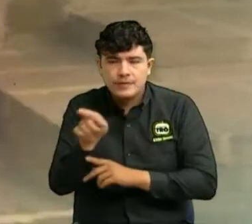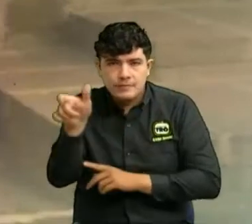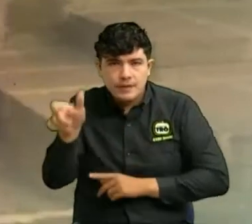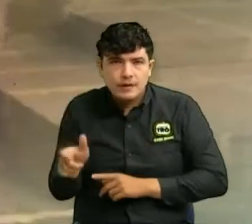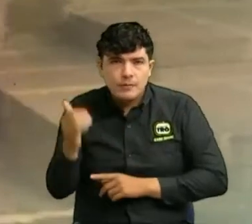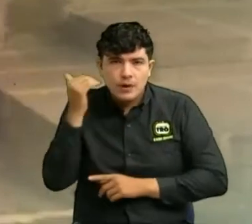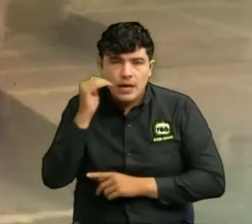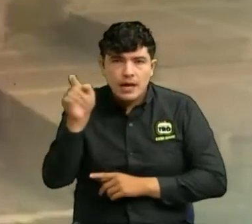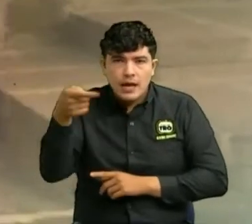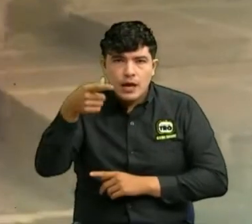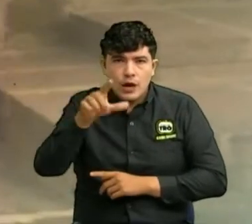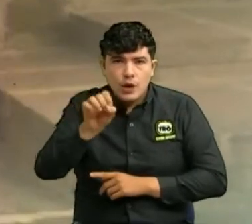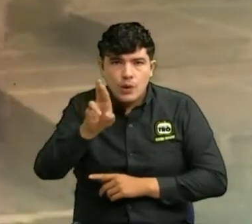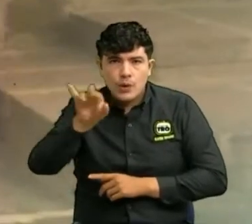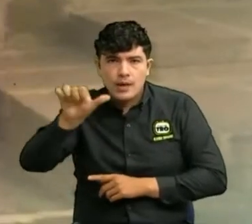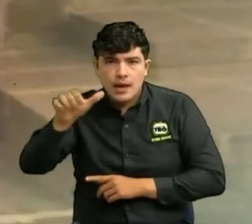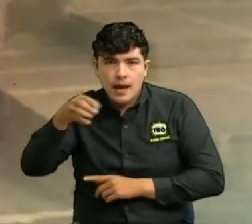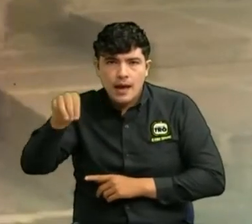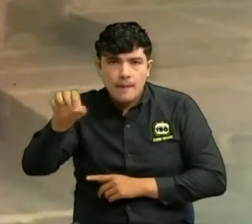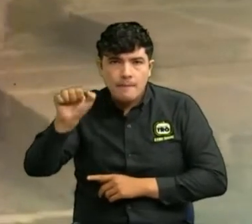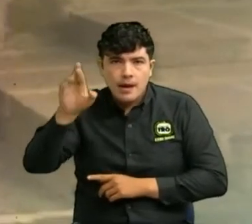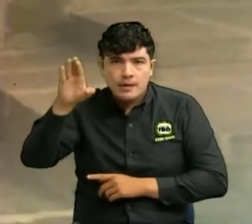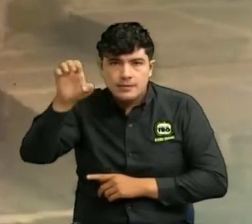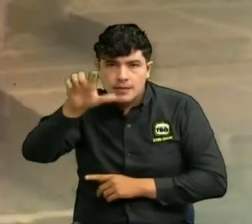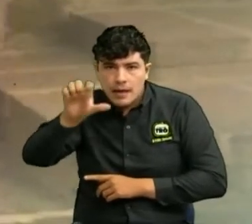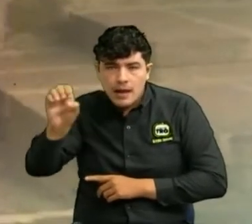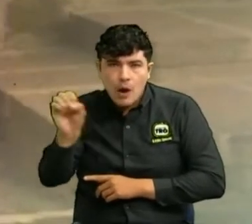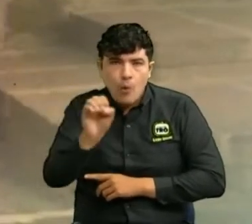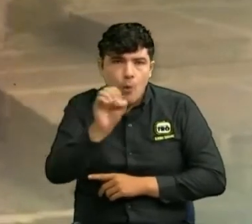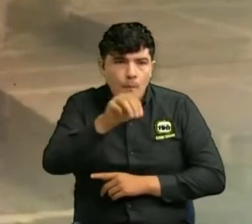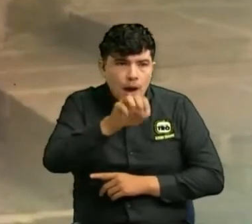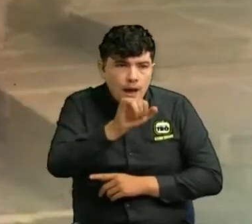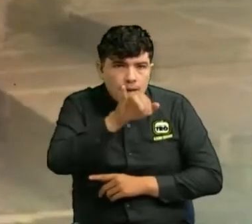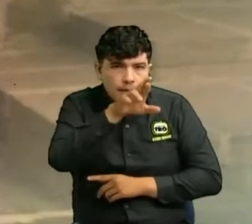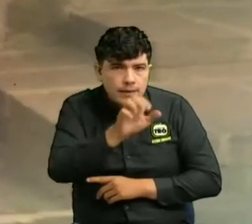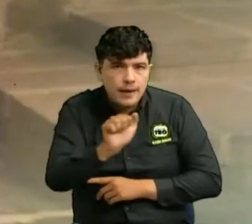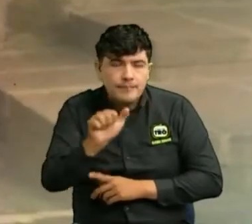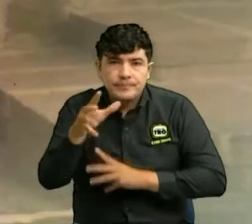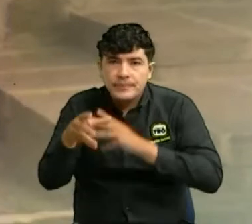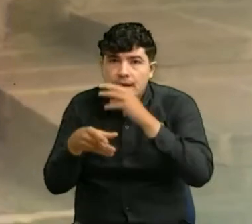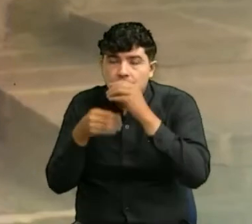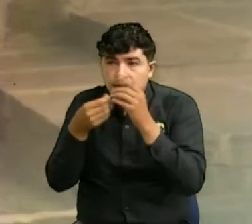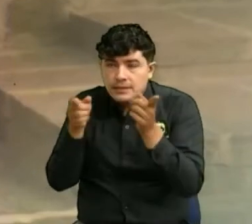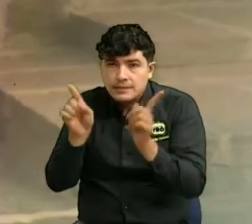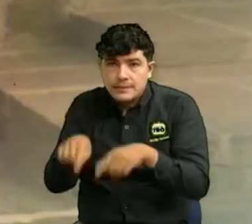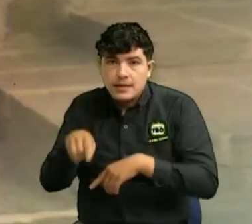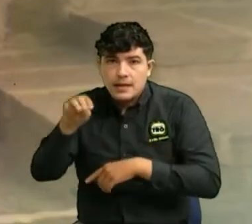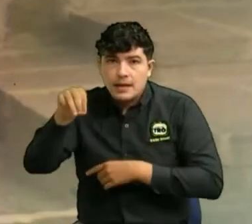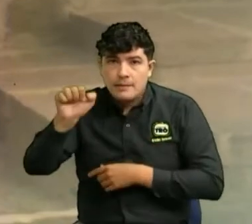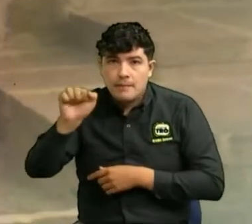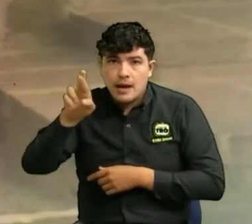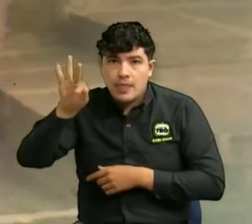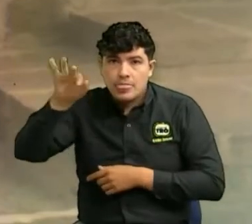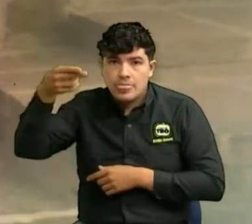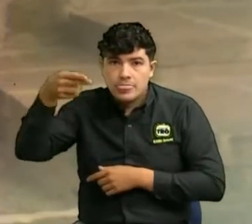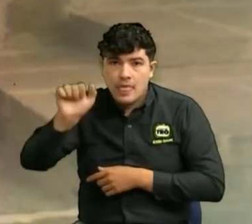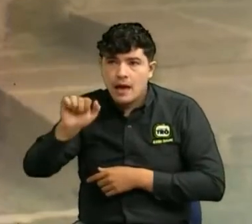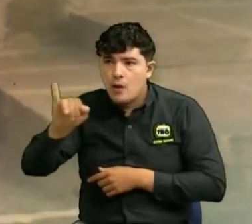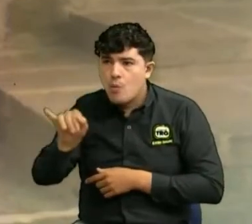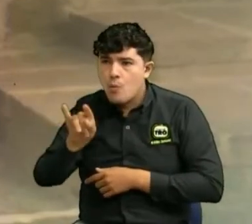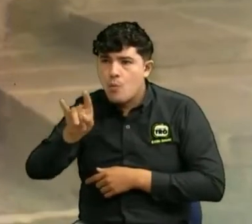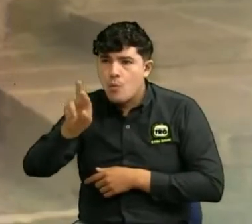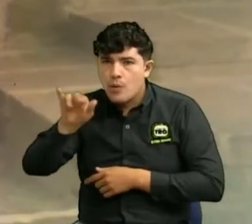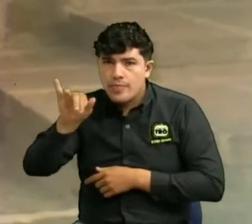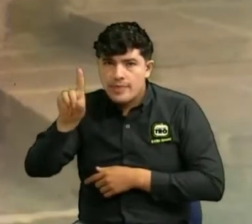Marcela, tenemos a Saúl Sierra, a Omaira Pineda, saludamos especialmente a Marta Judith Núñez Peralta, que nos